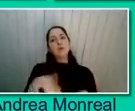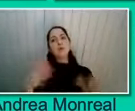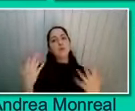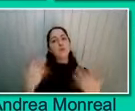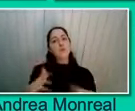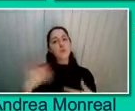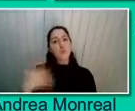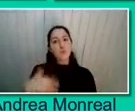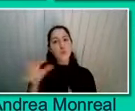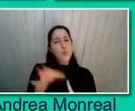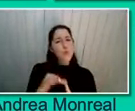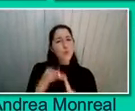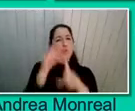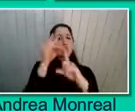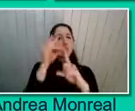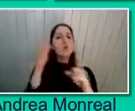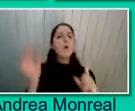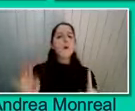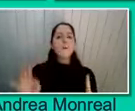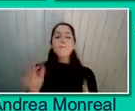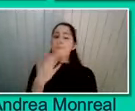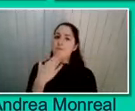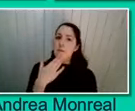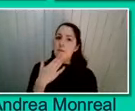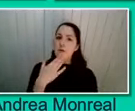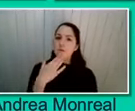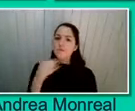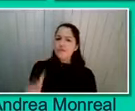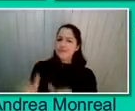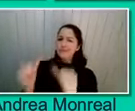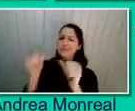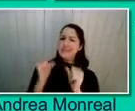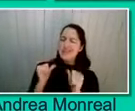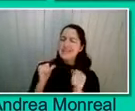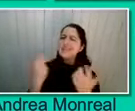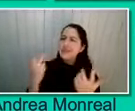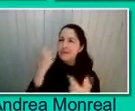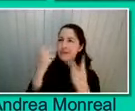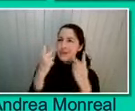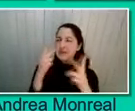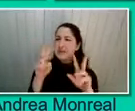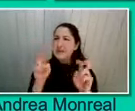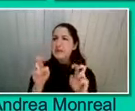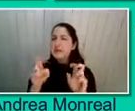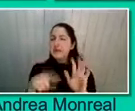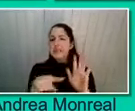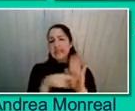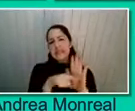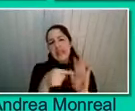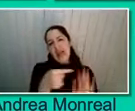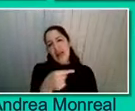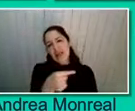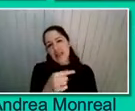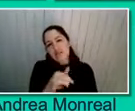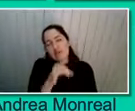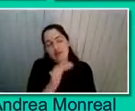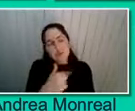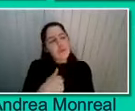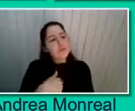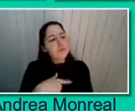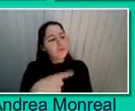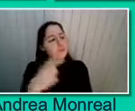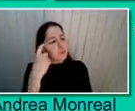otro lado, desafíos, viendo la parte como, no sé si más negativa, pero lo que más nos ha costado es